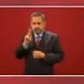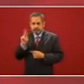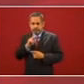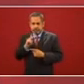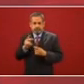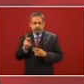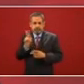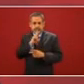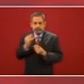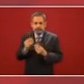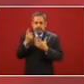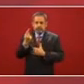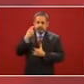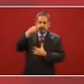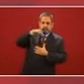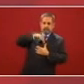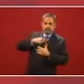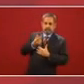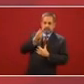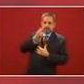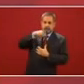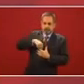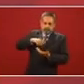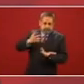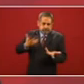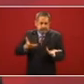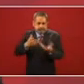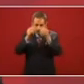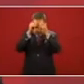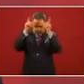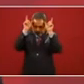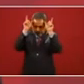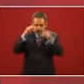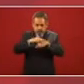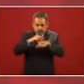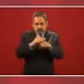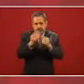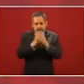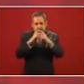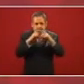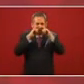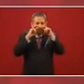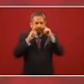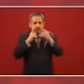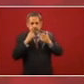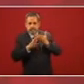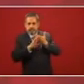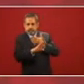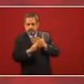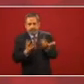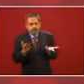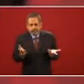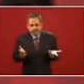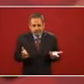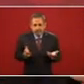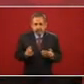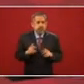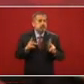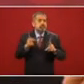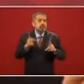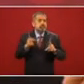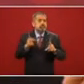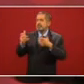las enfermeras y los médicos que están haciendo el procedimiento necesitan esa mascarilla para protección personal. Pero quien